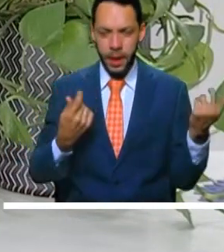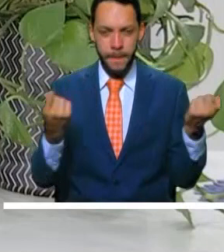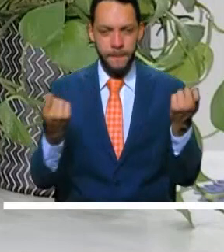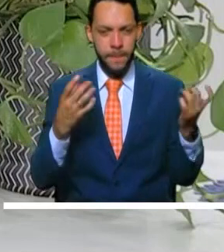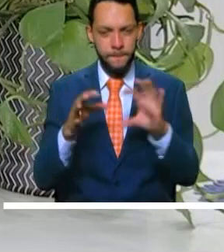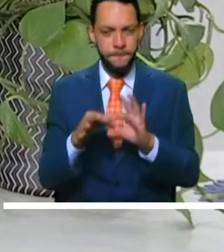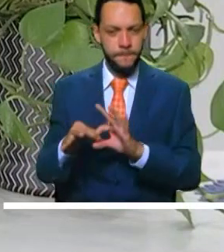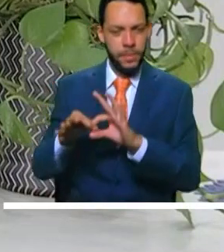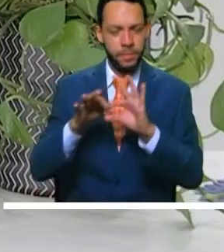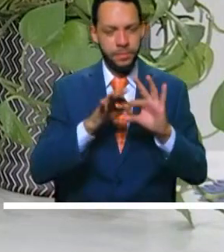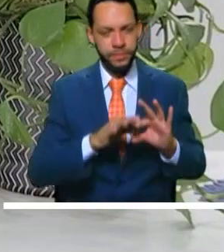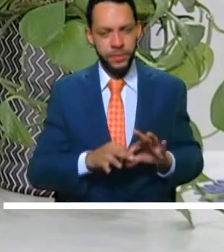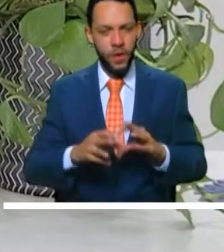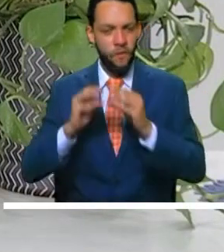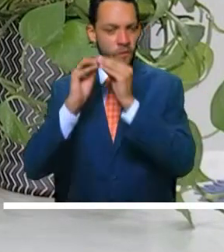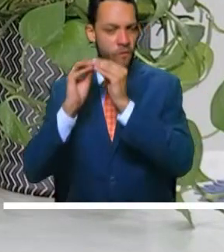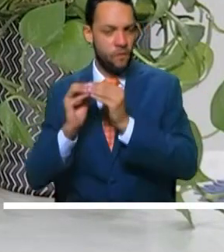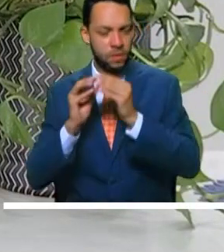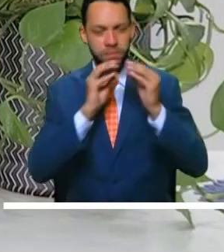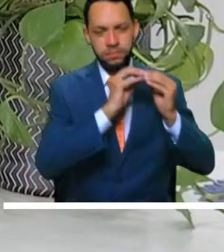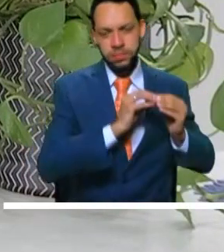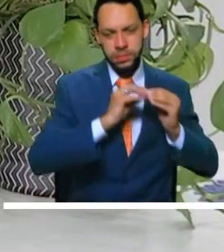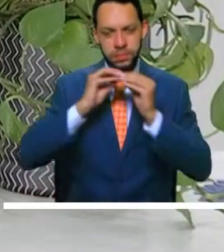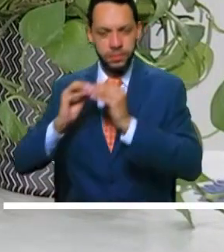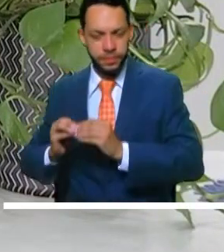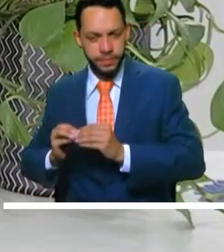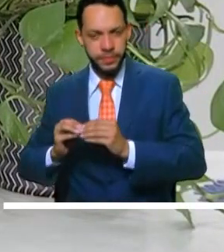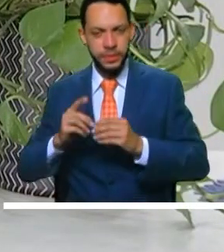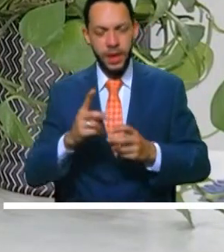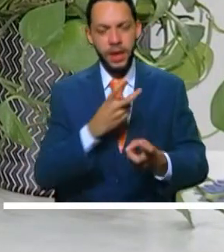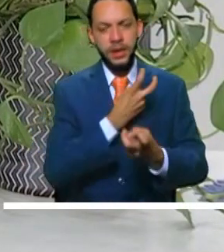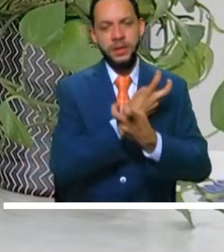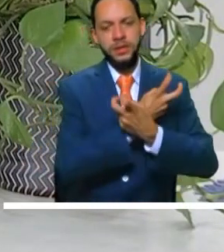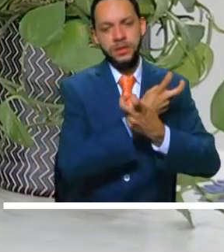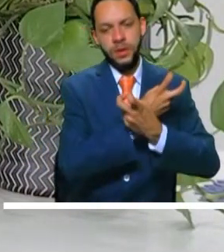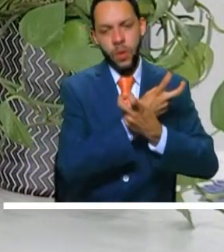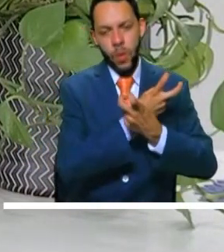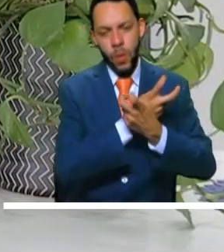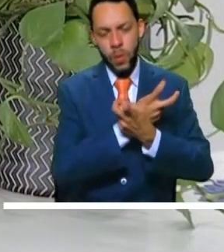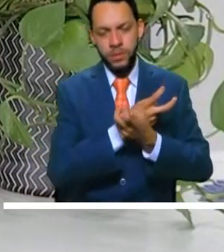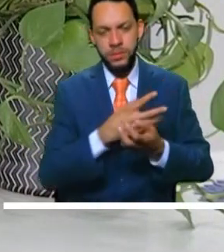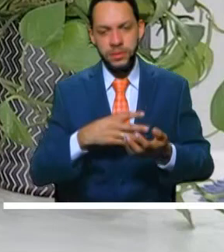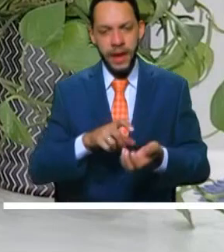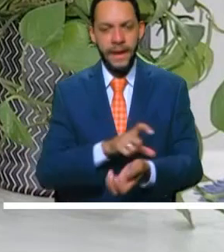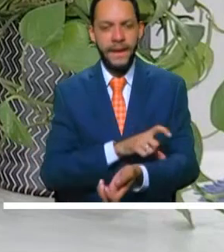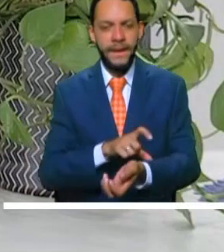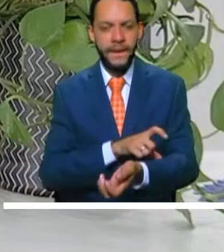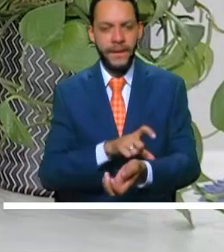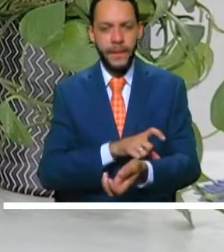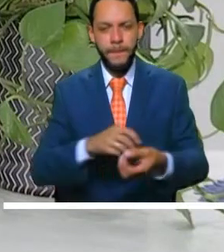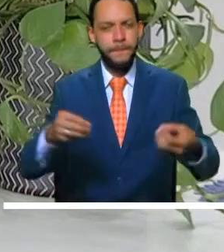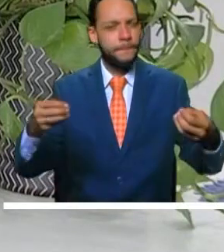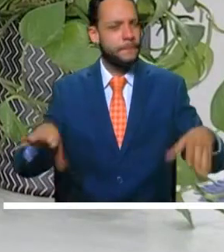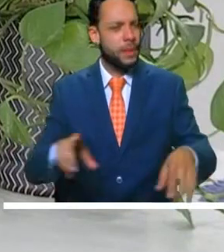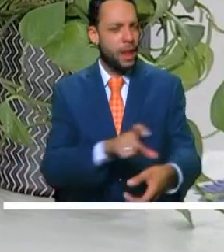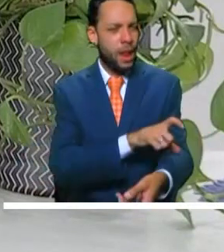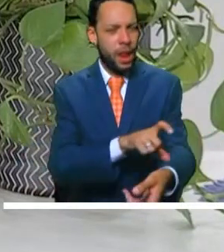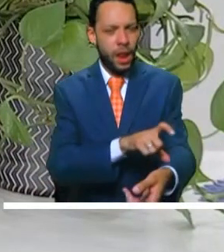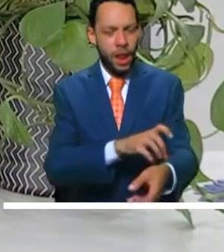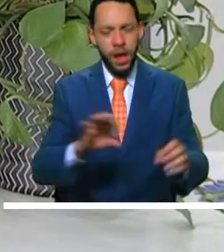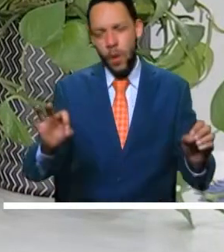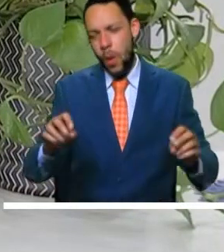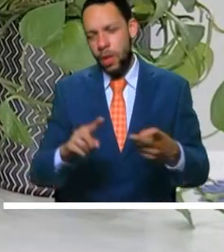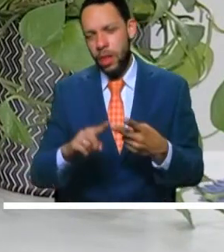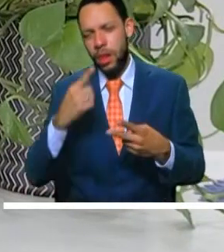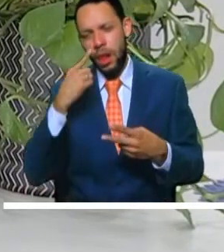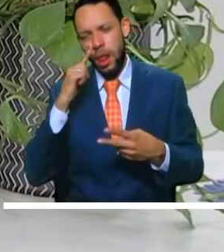con ella. De la vitamina D podemos hablar, empezar desde la osteoporosis, osteopenia, o sea, se me acaba el calcio en los huesitos, se me acaba, me vuelvo